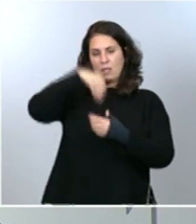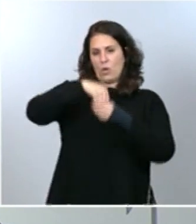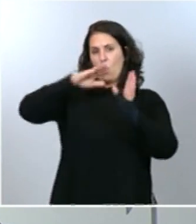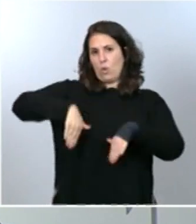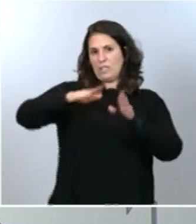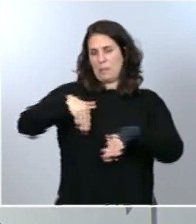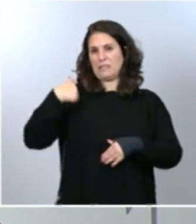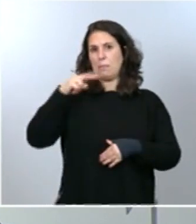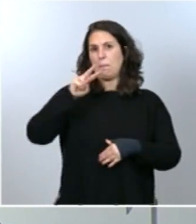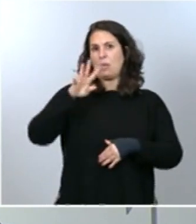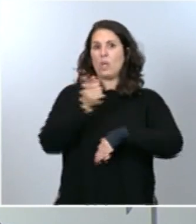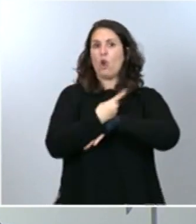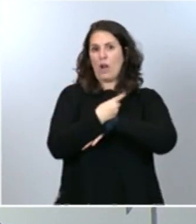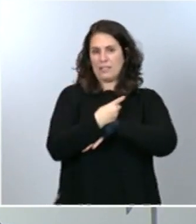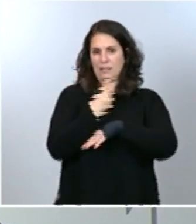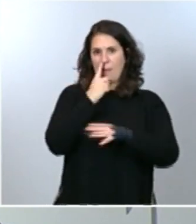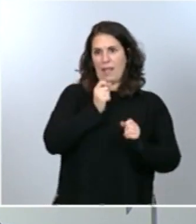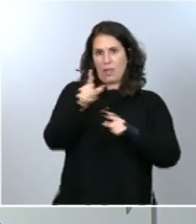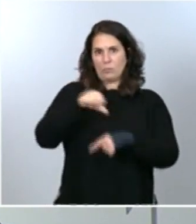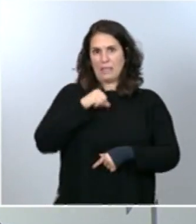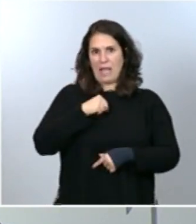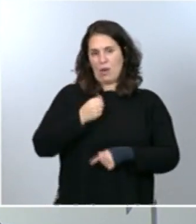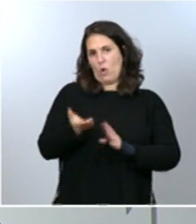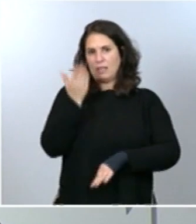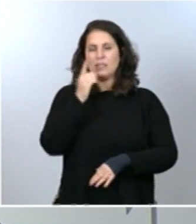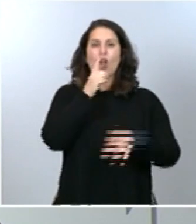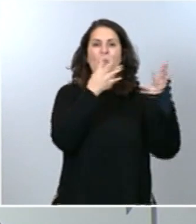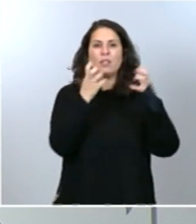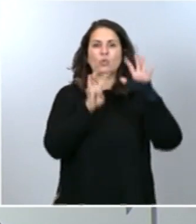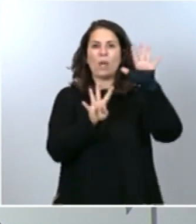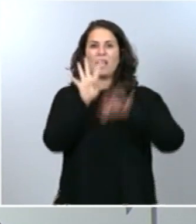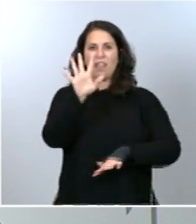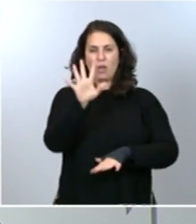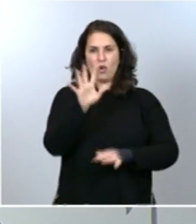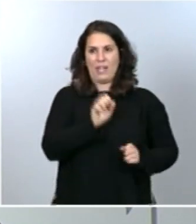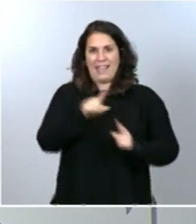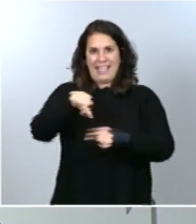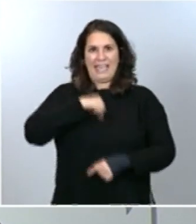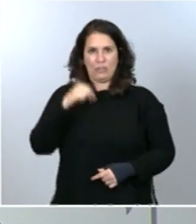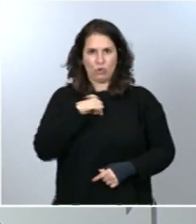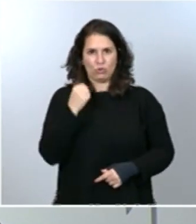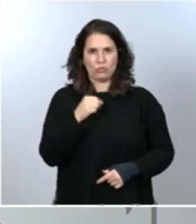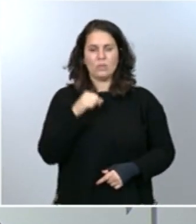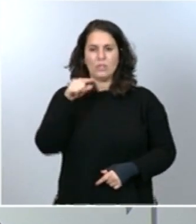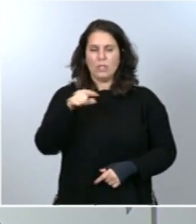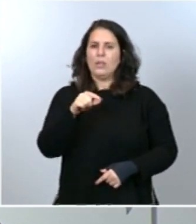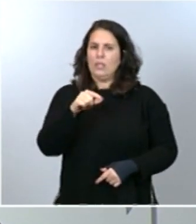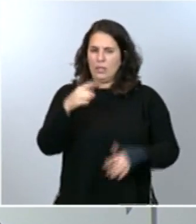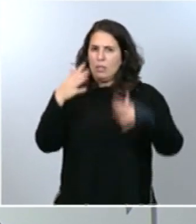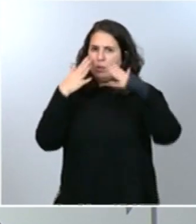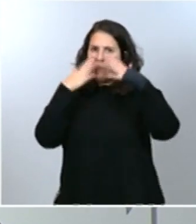se han producido 945 ingresos esto sigue marcando la tendencia descendente